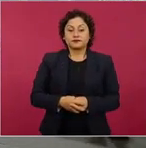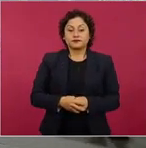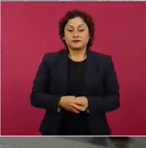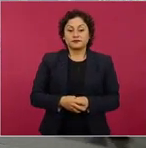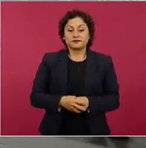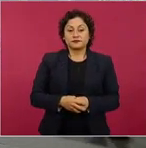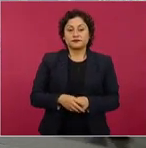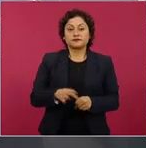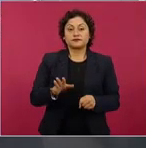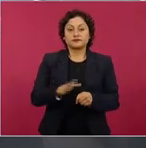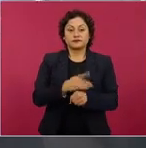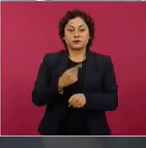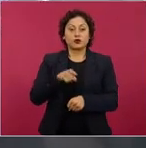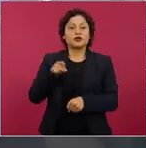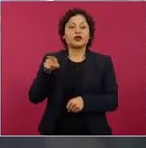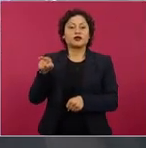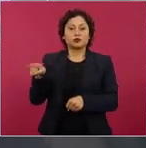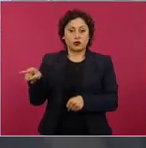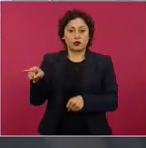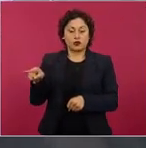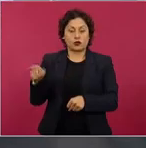porque hablaste de Juárez, ¿qué?